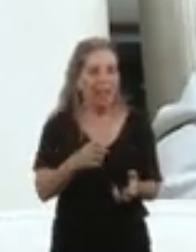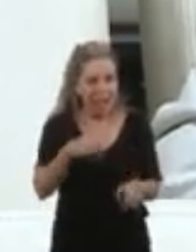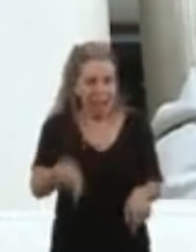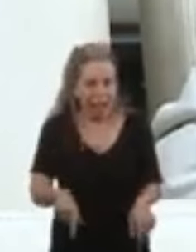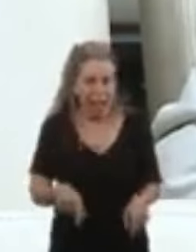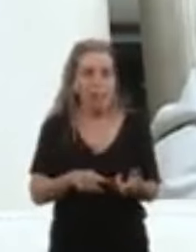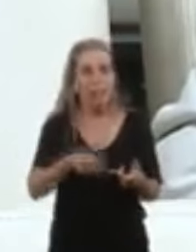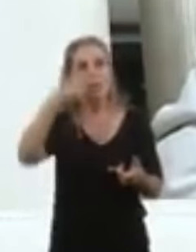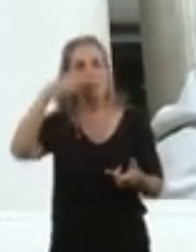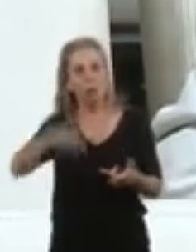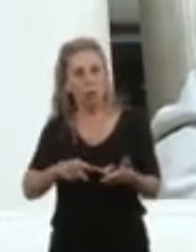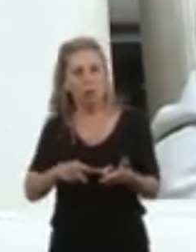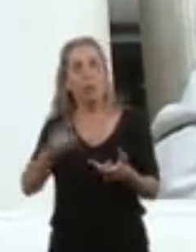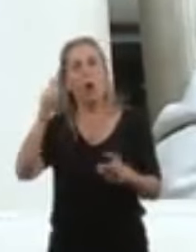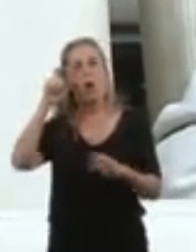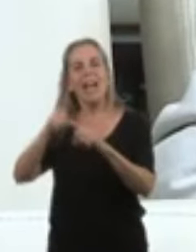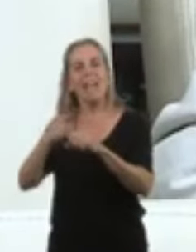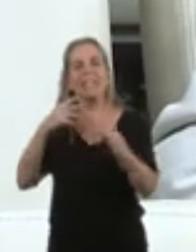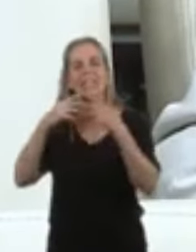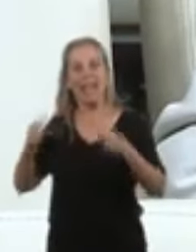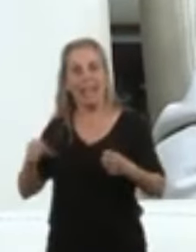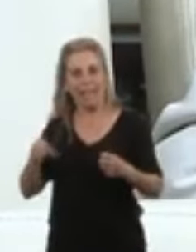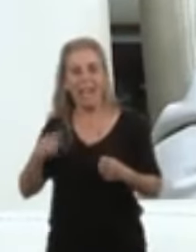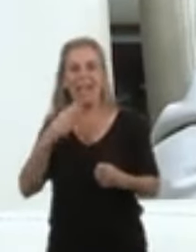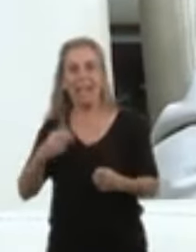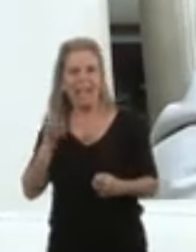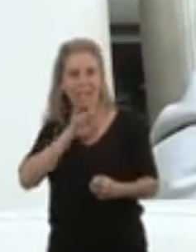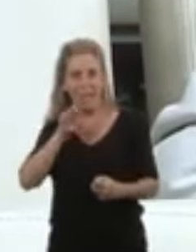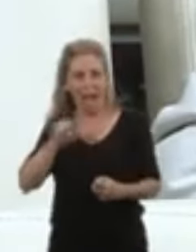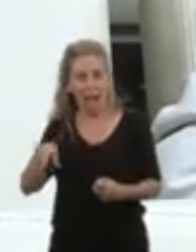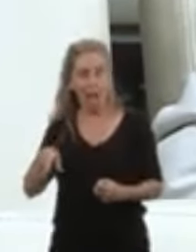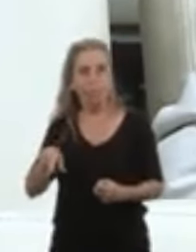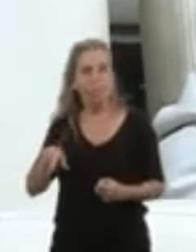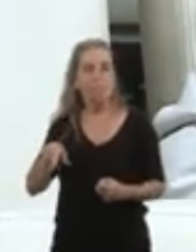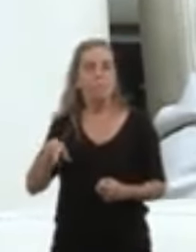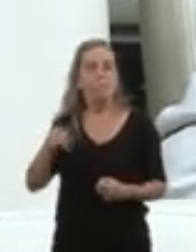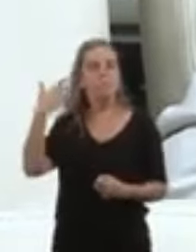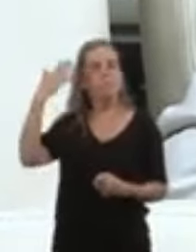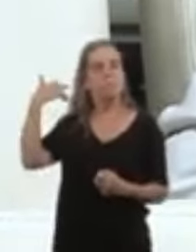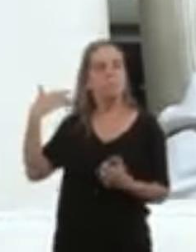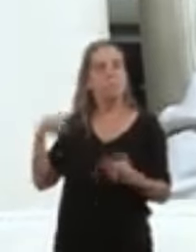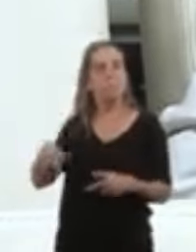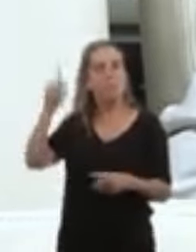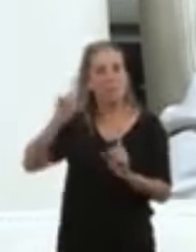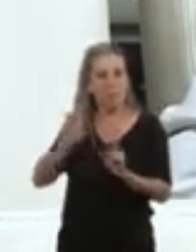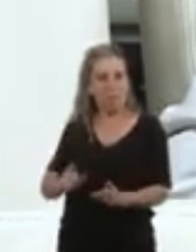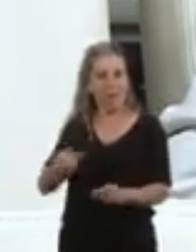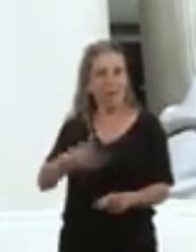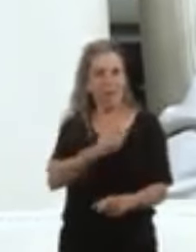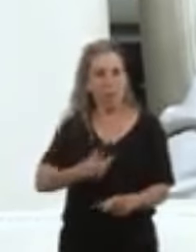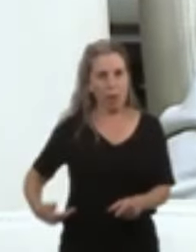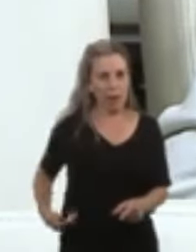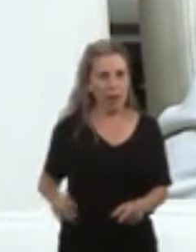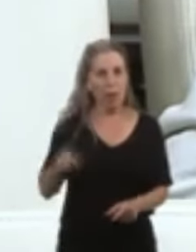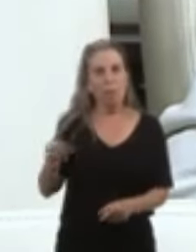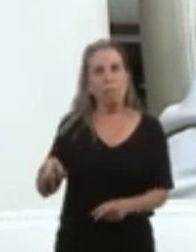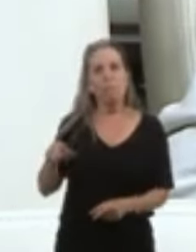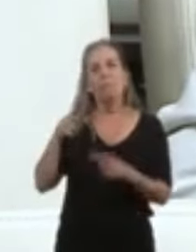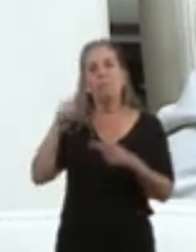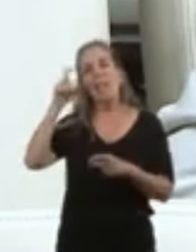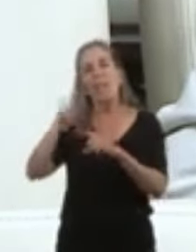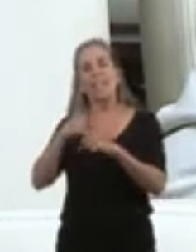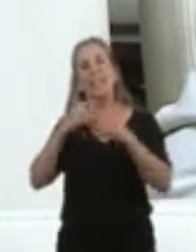rón la ex secretaria de energía la funcionara macista que continuó en este gobierno Le quiero preguntar si